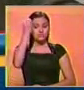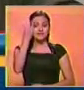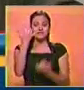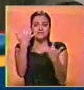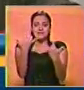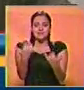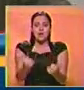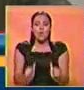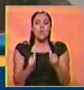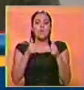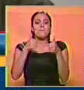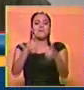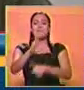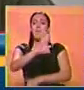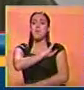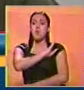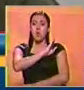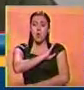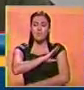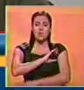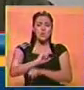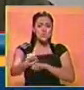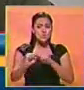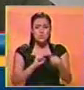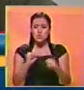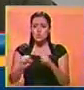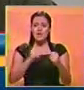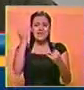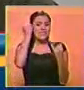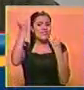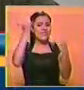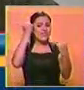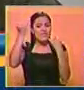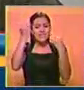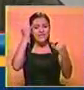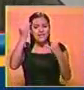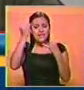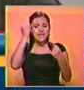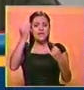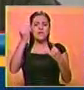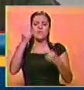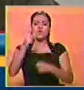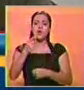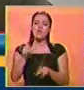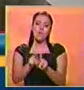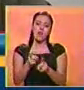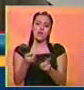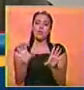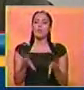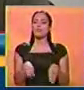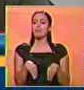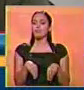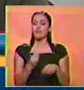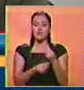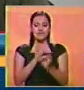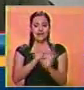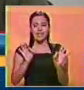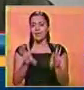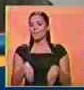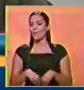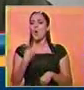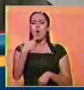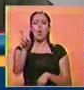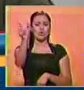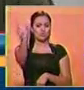activar nuestros propios mecanismos y no quedarnos de brazos cruzados esperando que